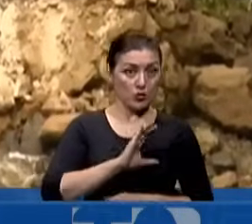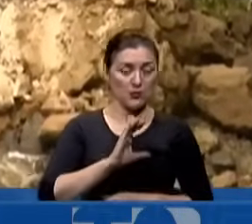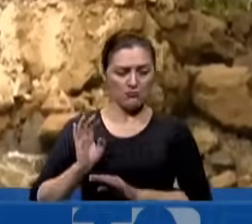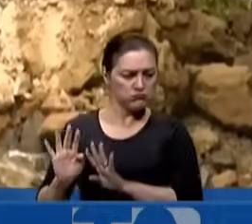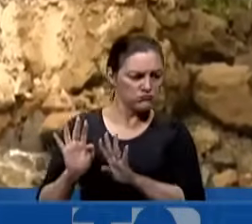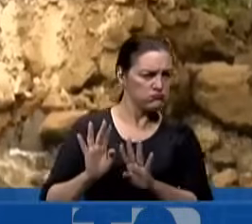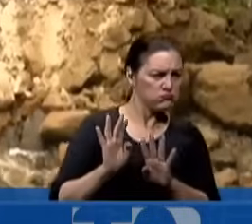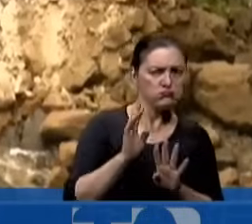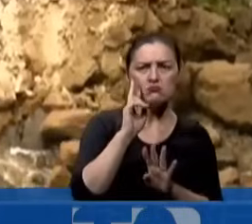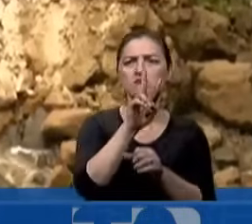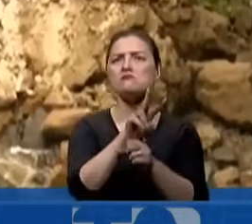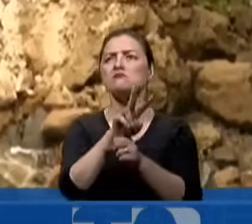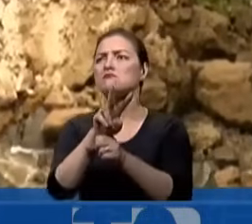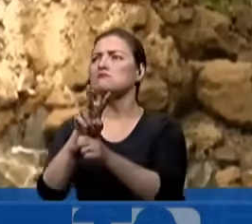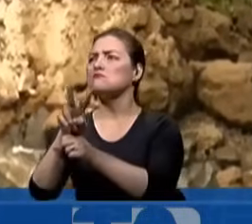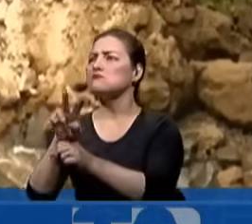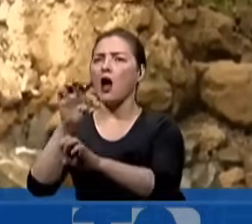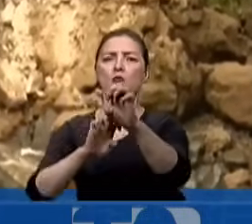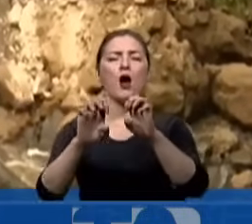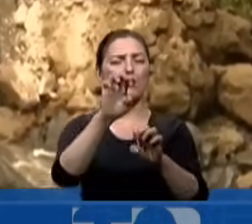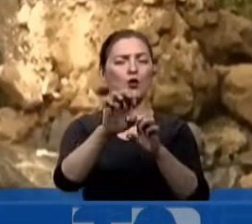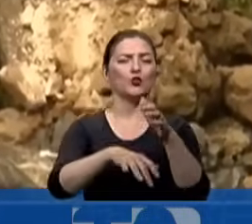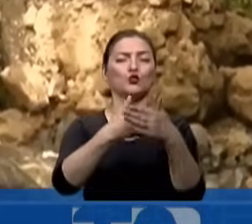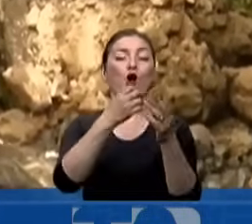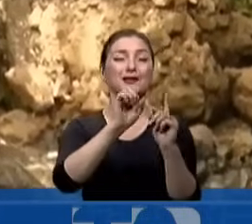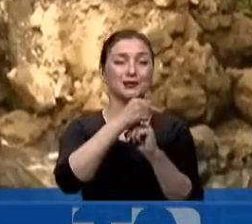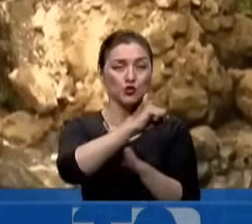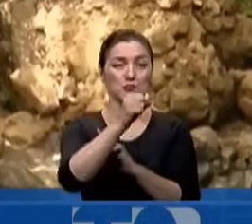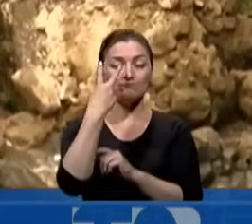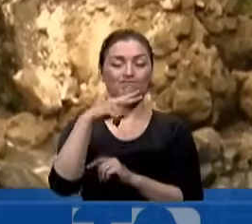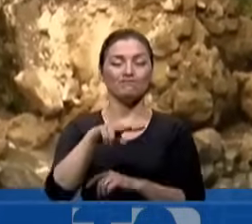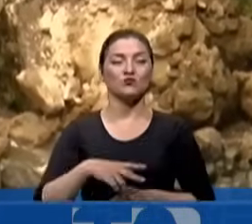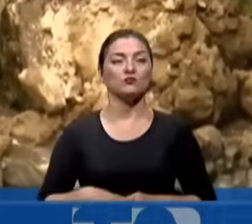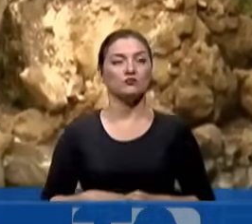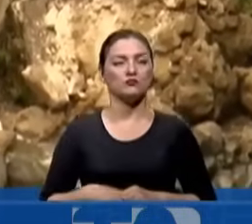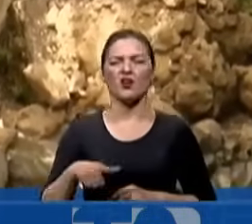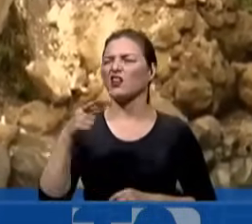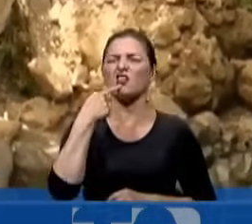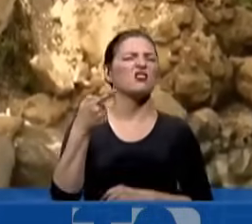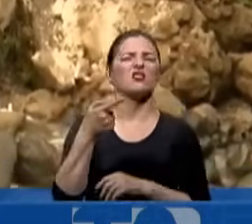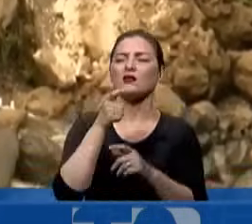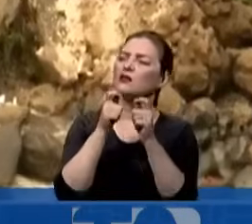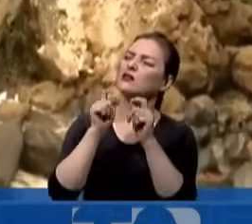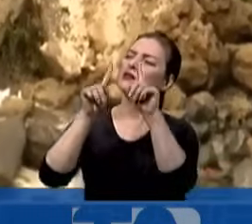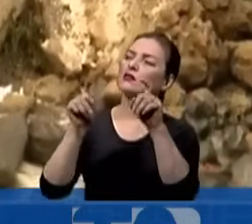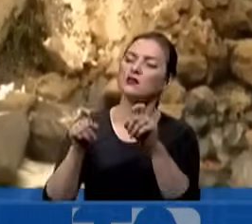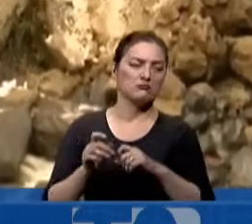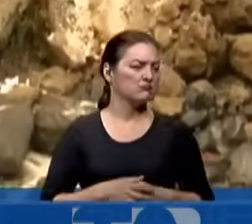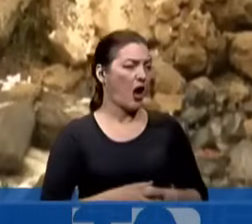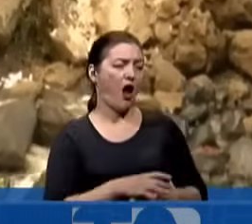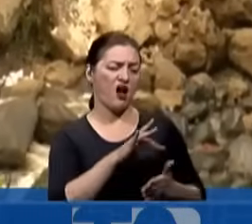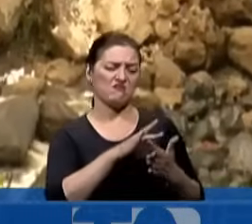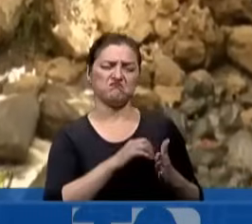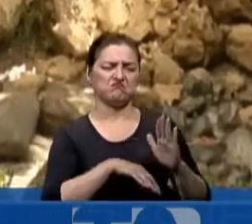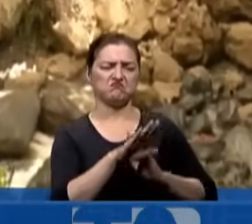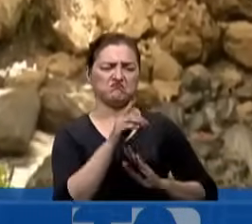municipio de Quito para evaluar la situación y pues lo que manifestaron es que no existe mayores riesgos, sin embargo